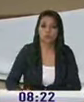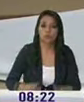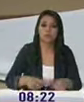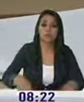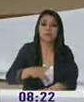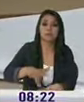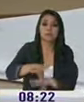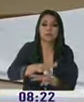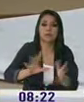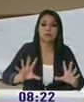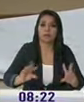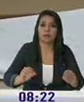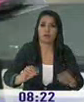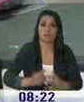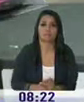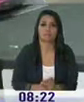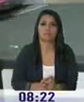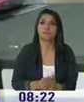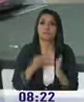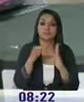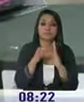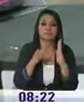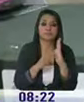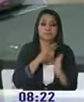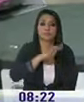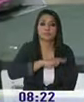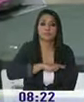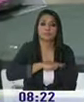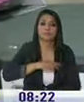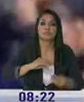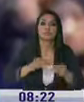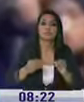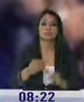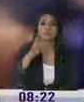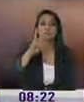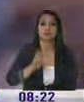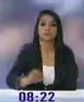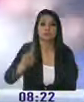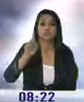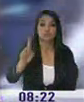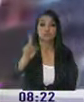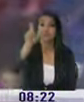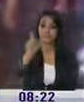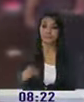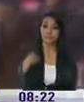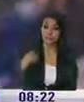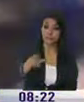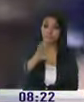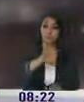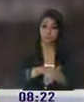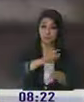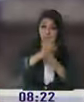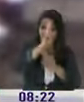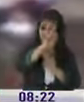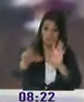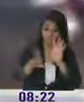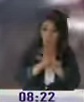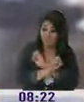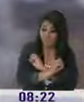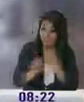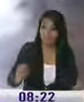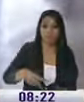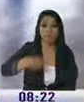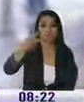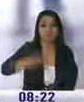a la ciudadanía que según la Ordenanza Metropolitana 201, se multará con un valor de $100 a las personas que